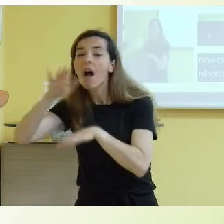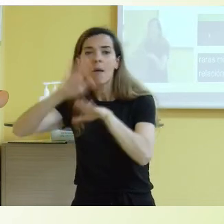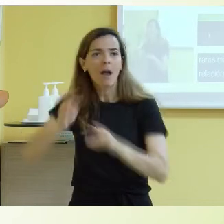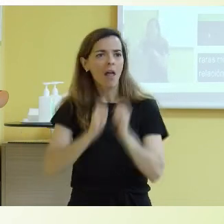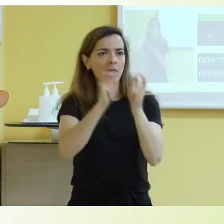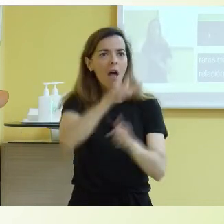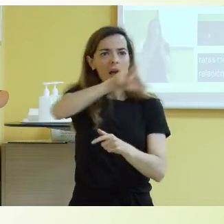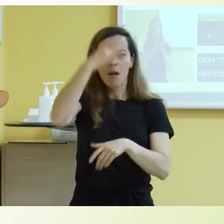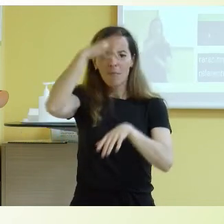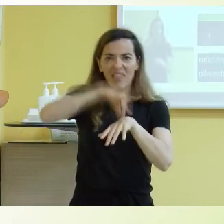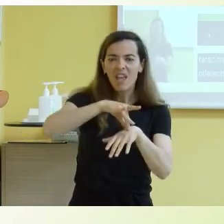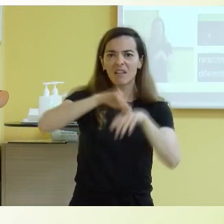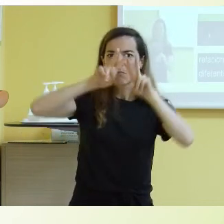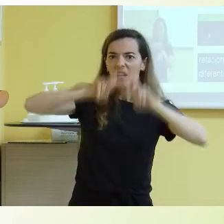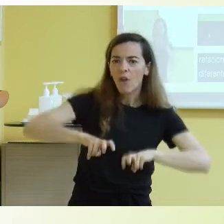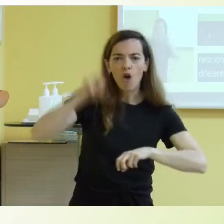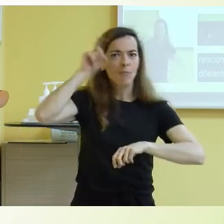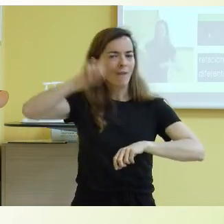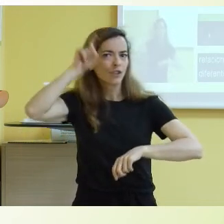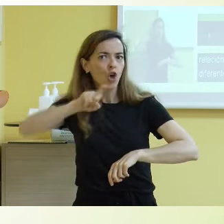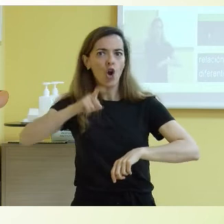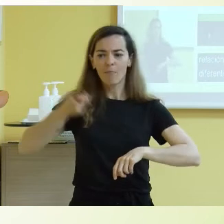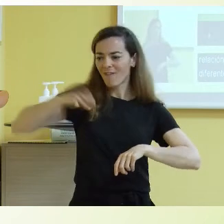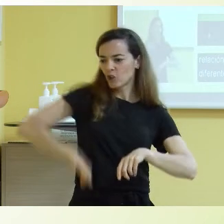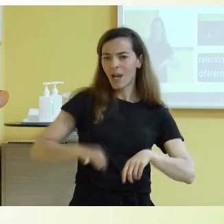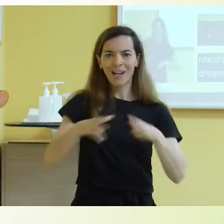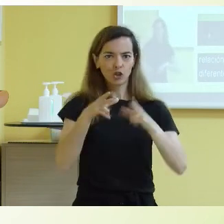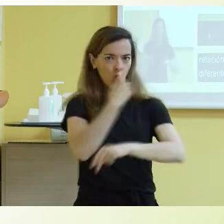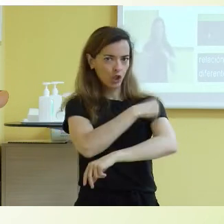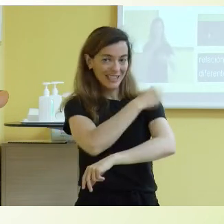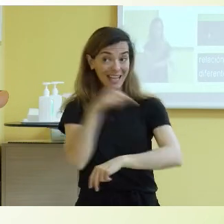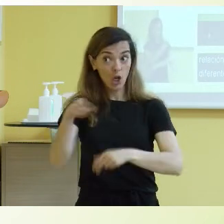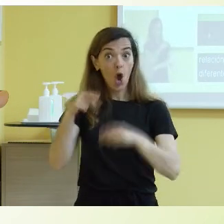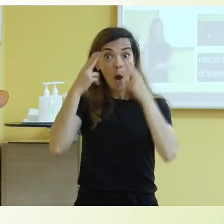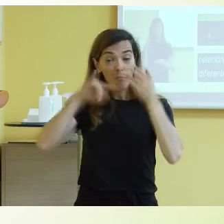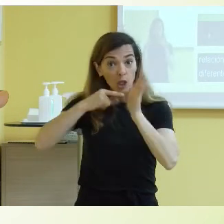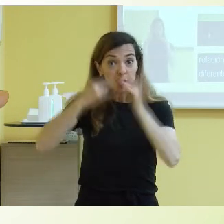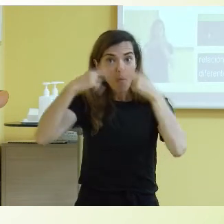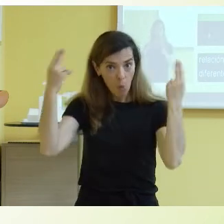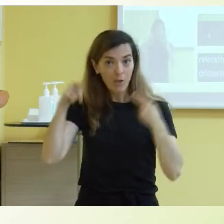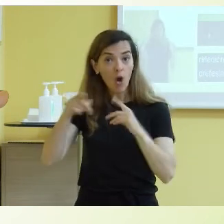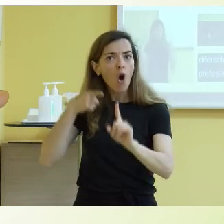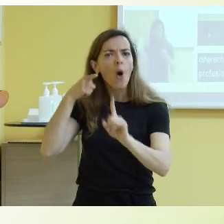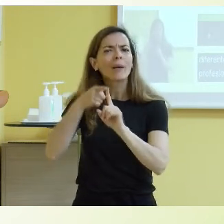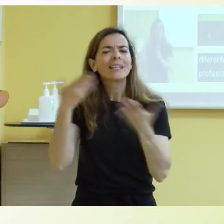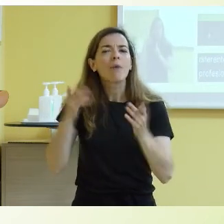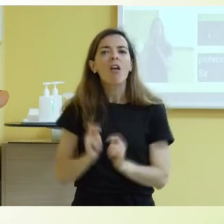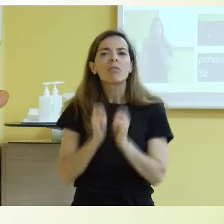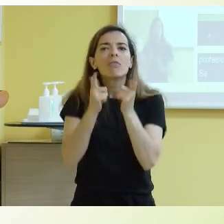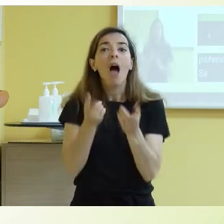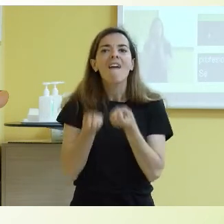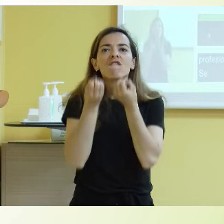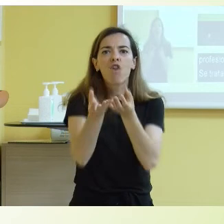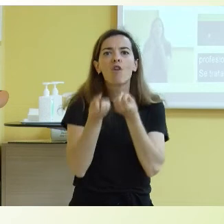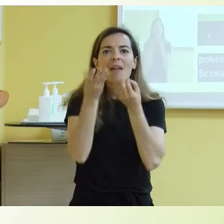investigadores, educadores y profesionales sociosanitarios. Se trata de un proyecto público cuyo objetivo es proporcionar